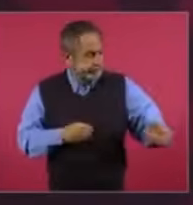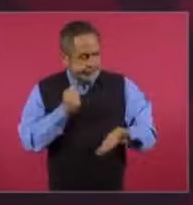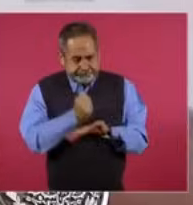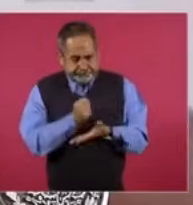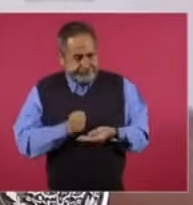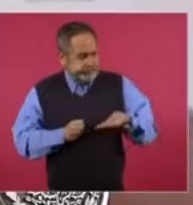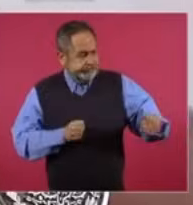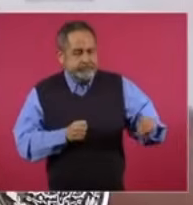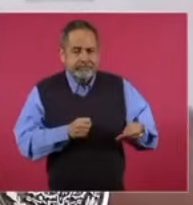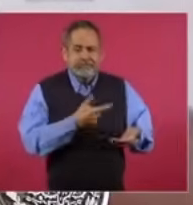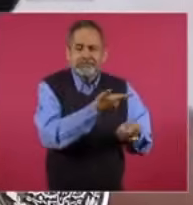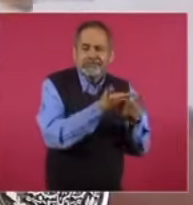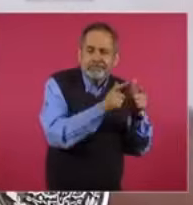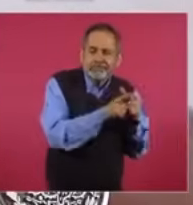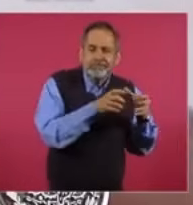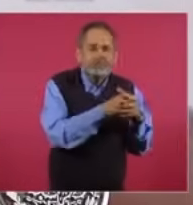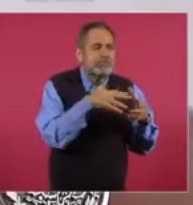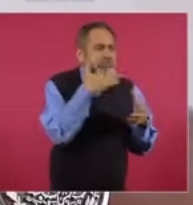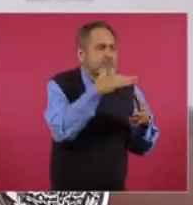la oligarquía corrupta,